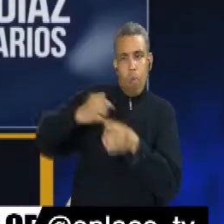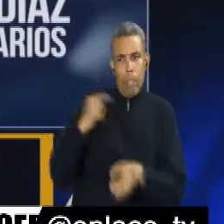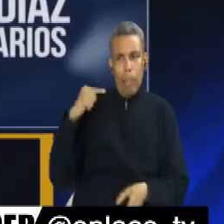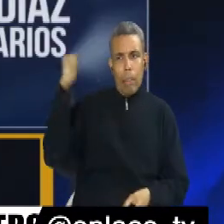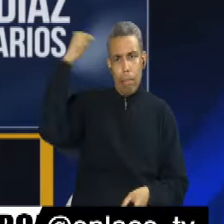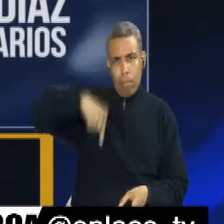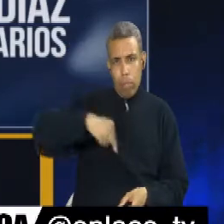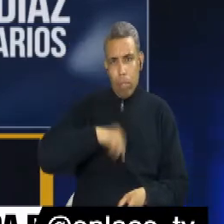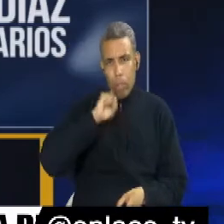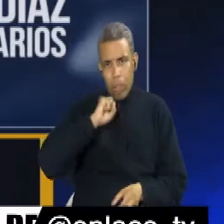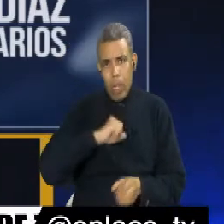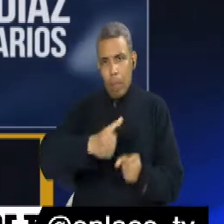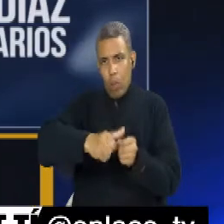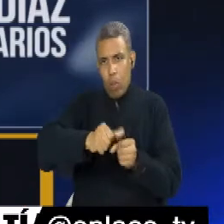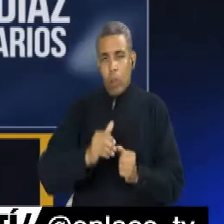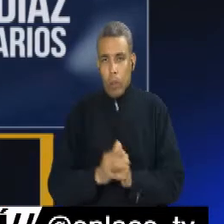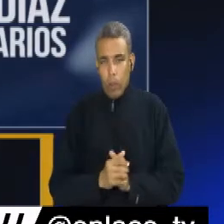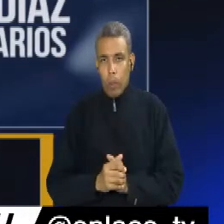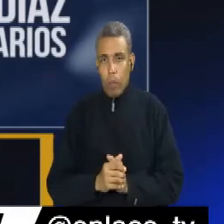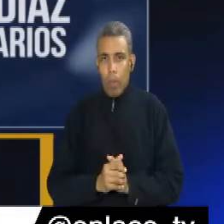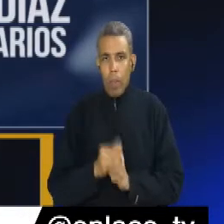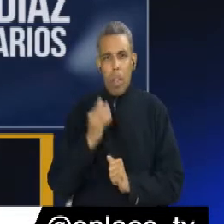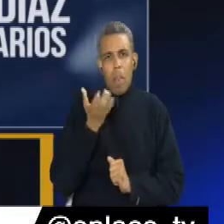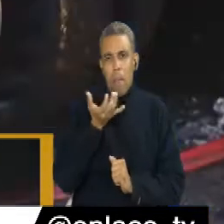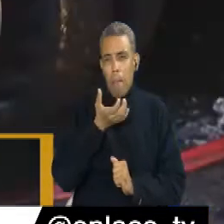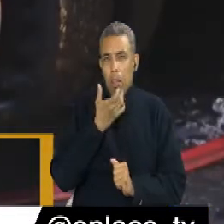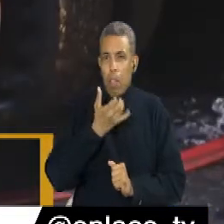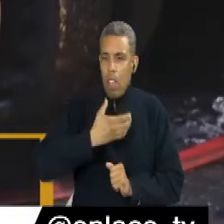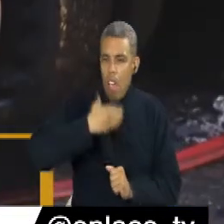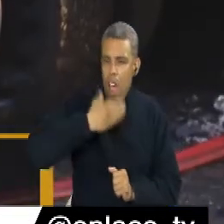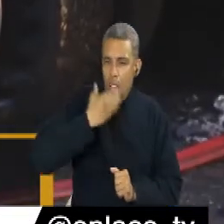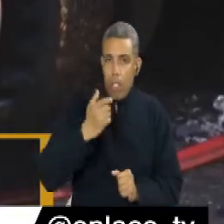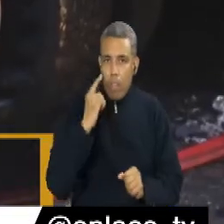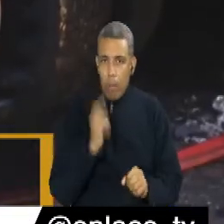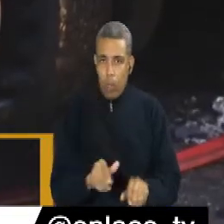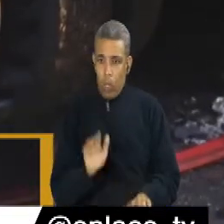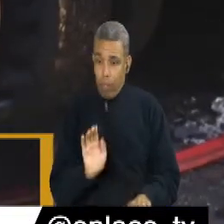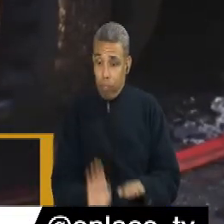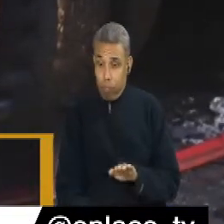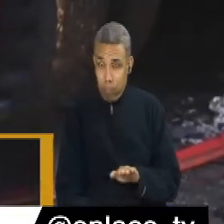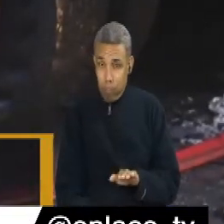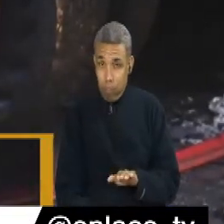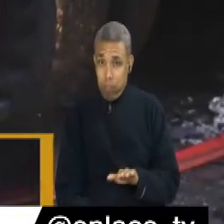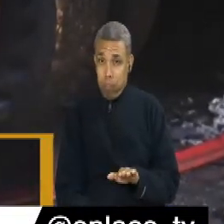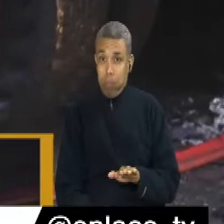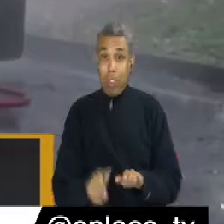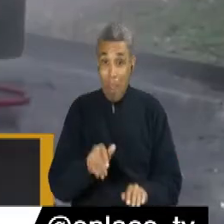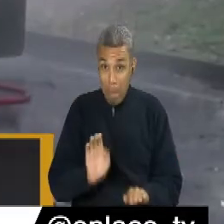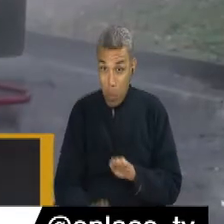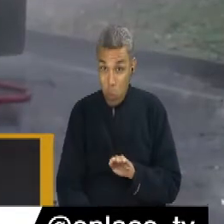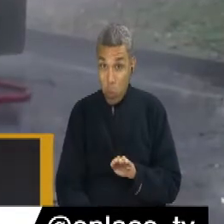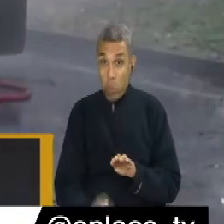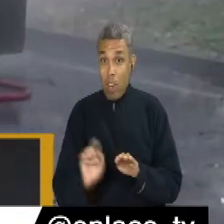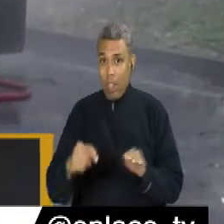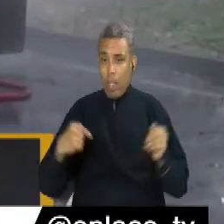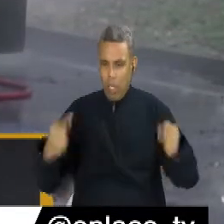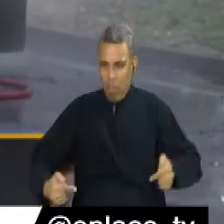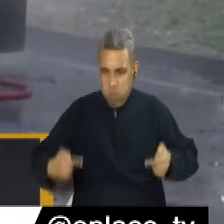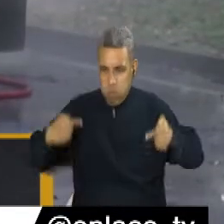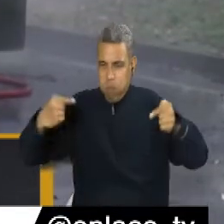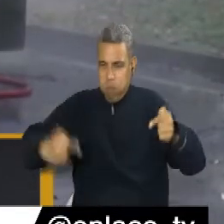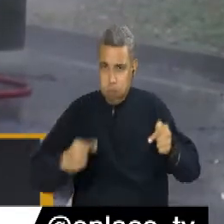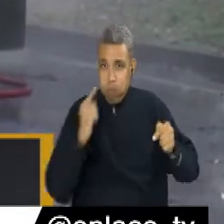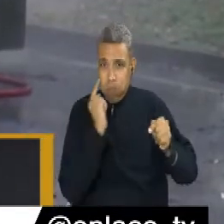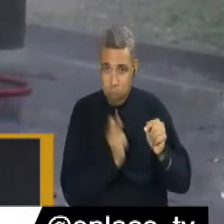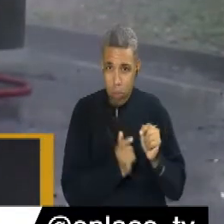un recalentamiento por el tema de los frenos. Todo indica que el recalentamiento de las llantas traseras del camión cisterna produjo la chispa que